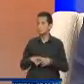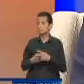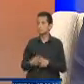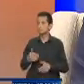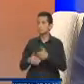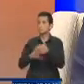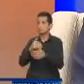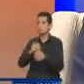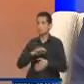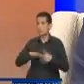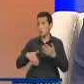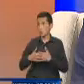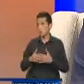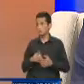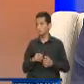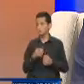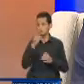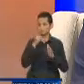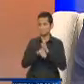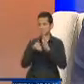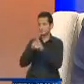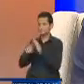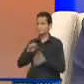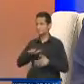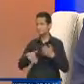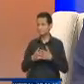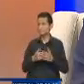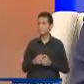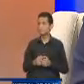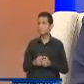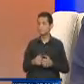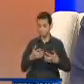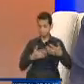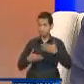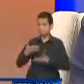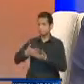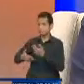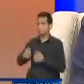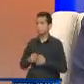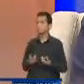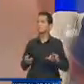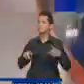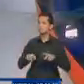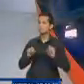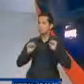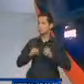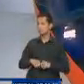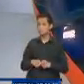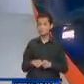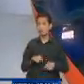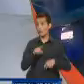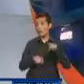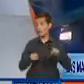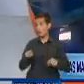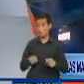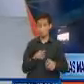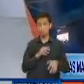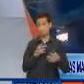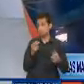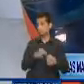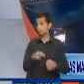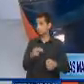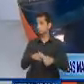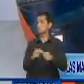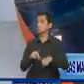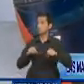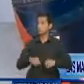Juan, una serie de demandas heterogéneas entre sí, y esto hace que también sean actores heterogéneos y de alguna forma